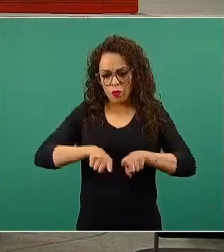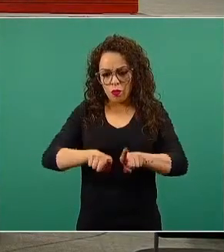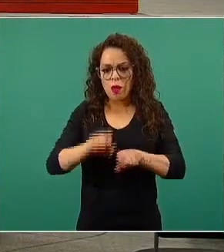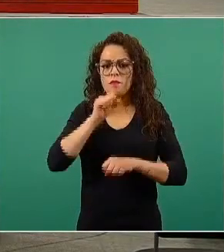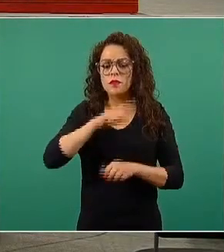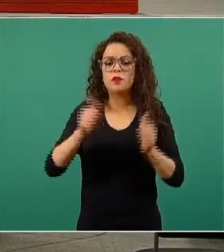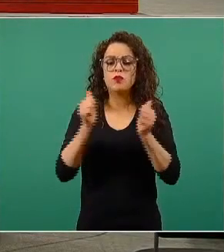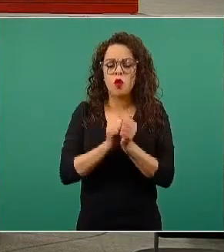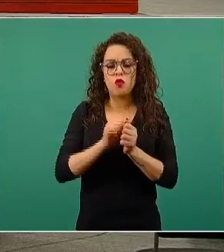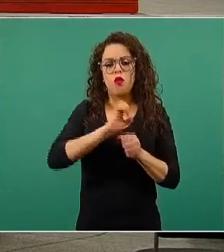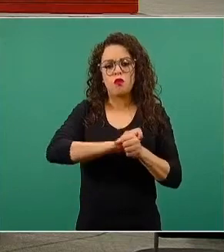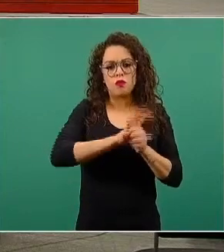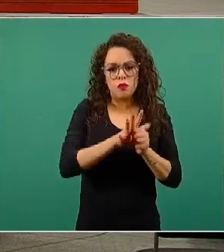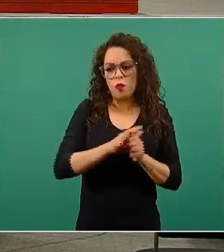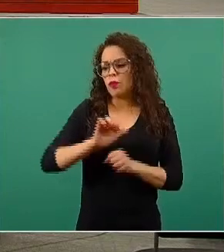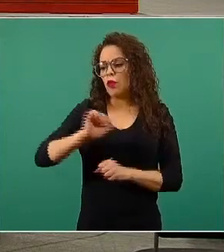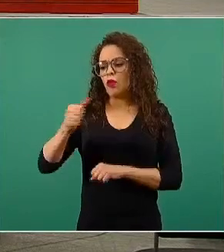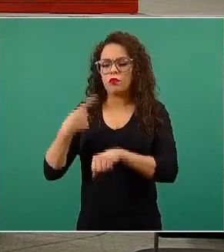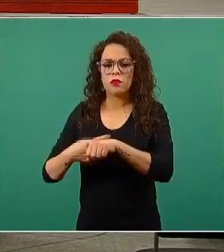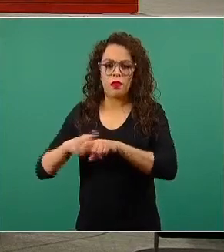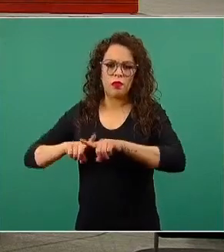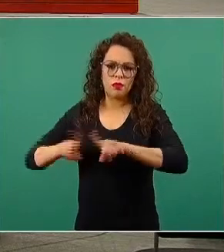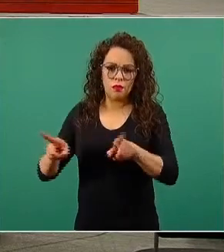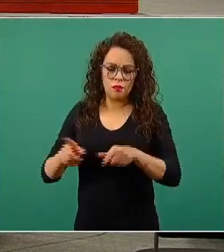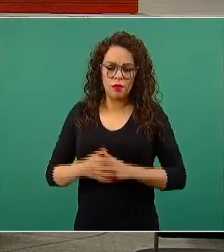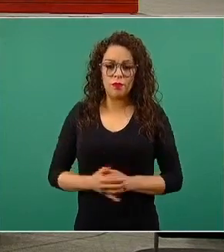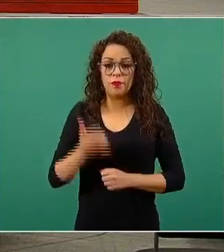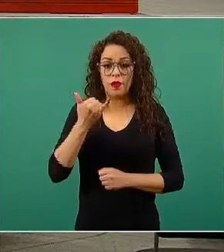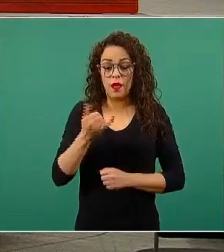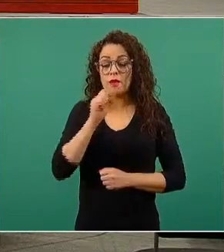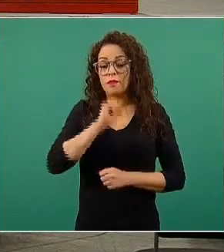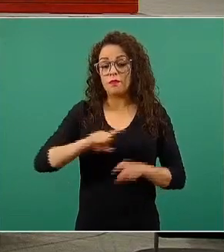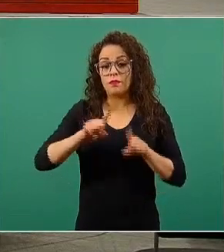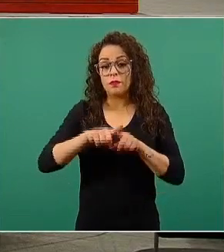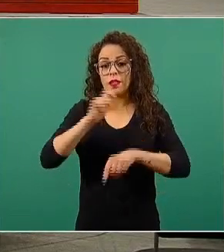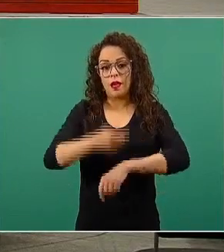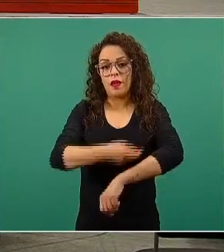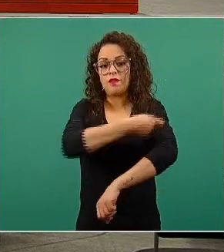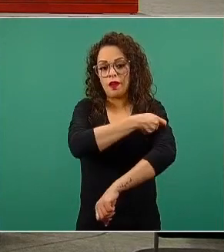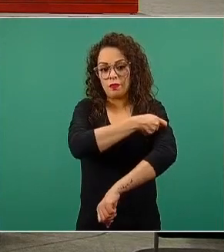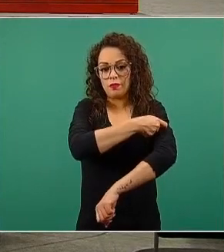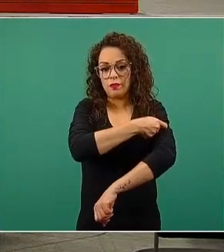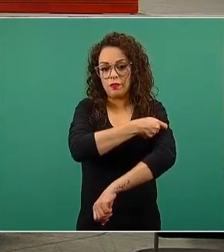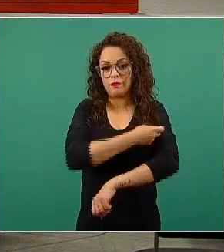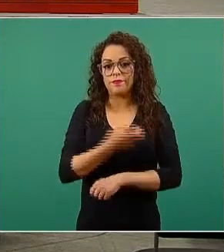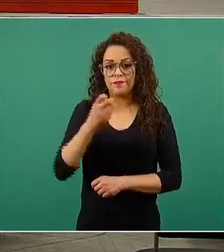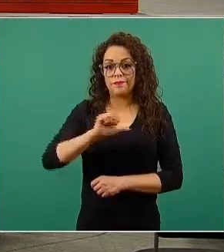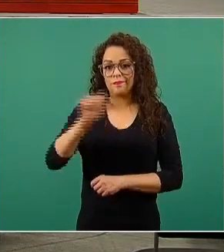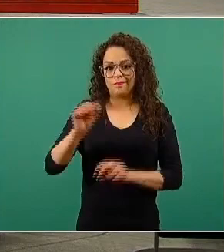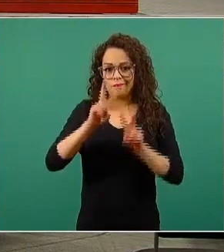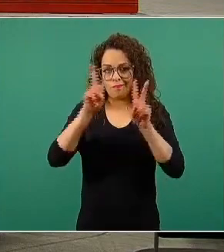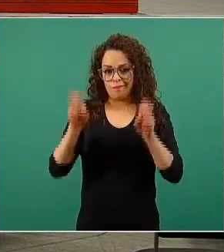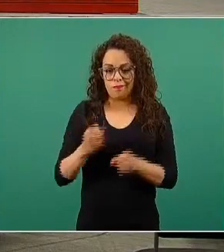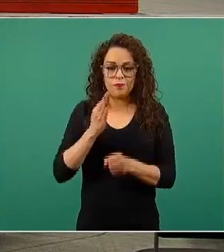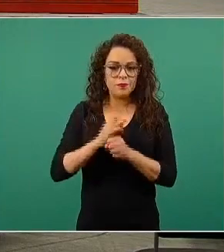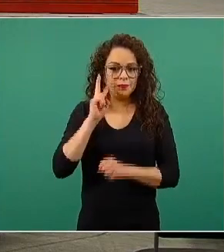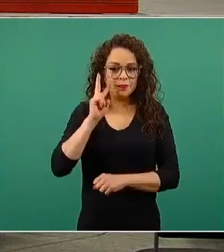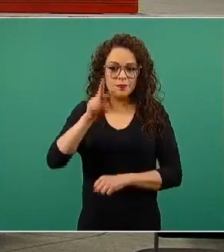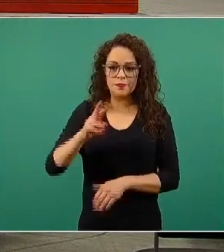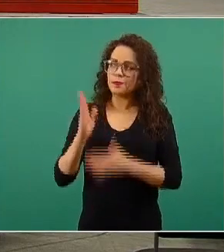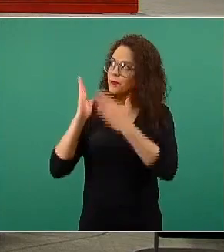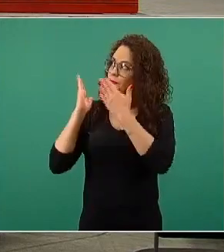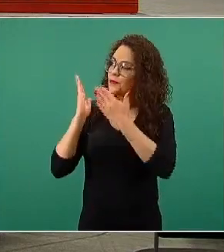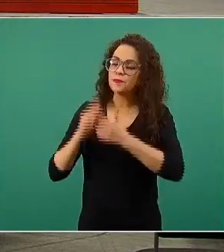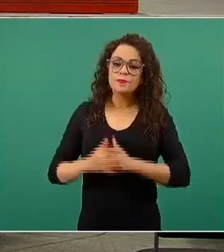y seguir atendiendo también la vacunación contra el COVID, que es el siguiente tema. Muchas gracias. Y bueno, pues decirles